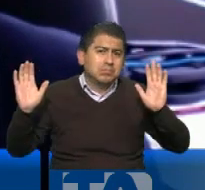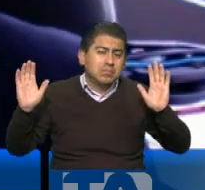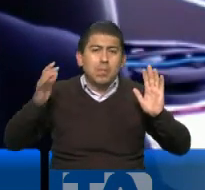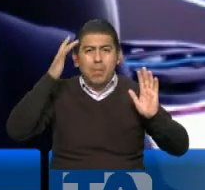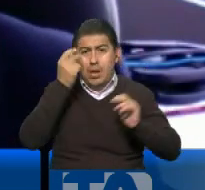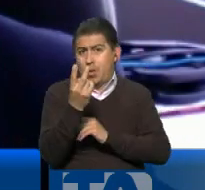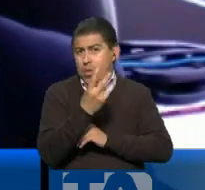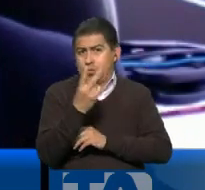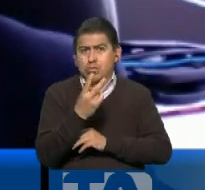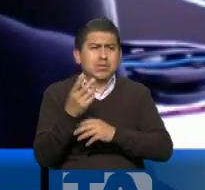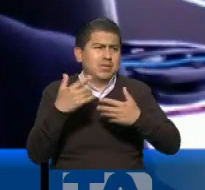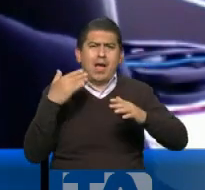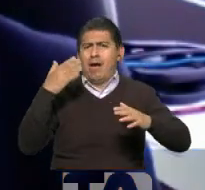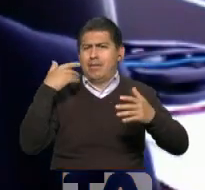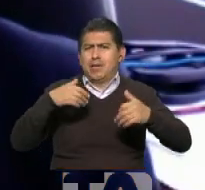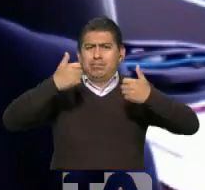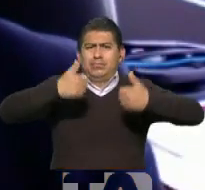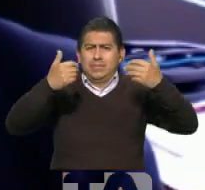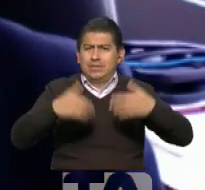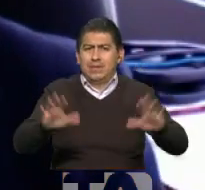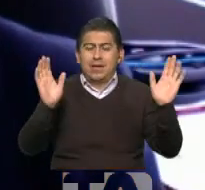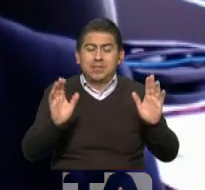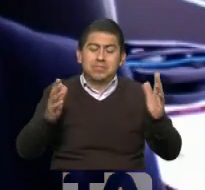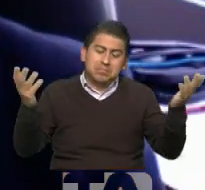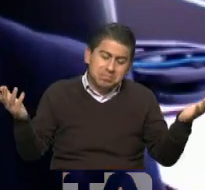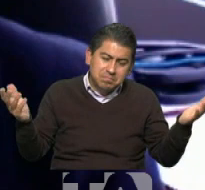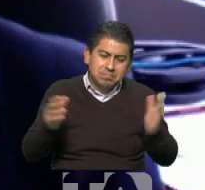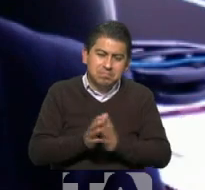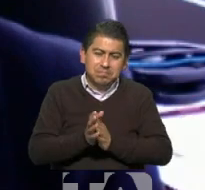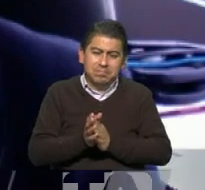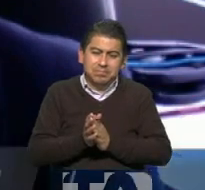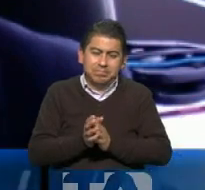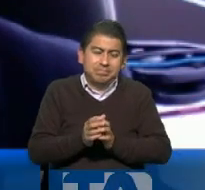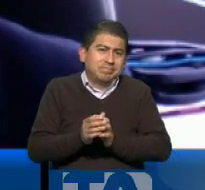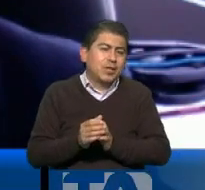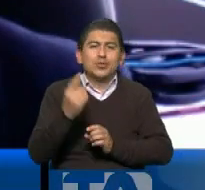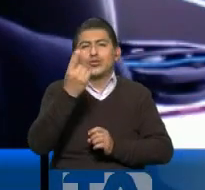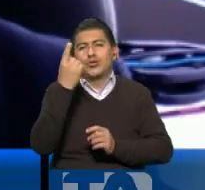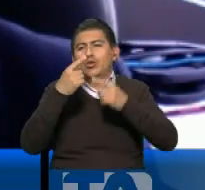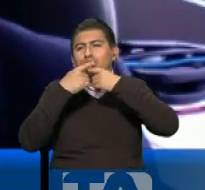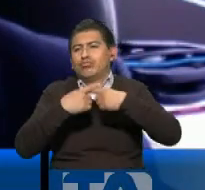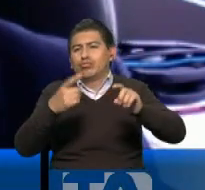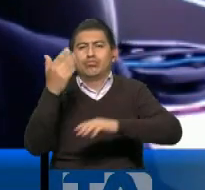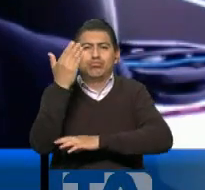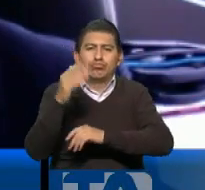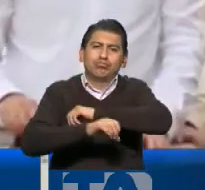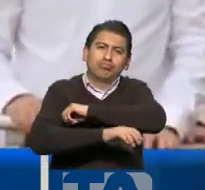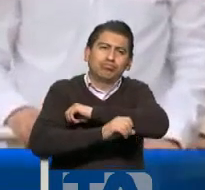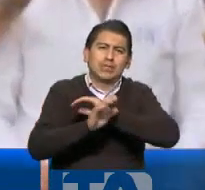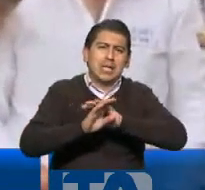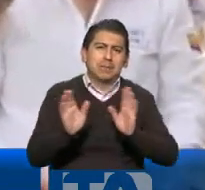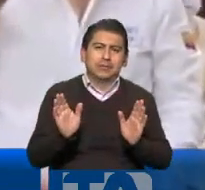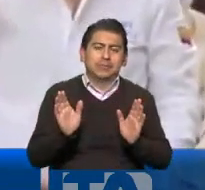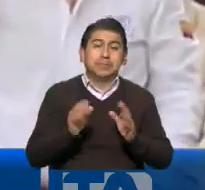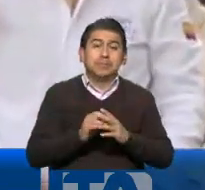los candidatos están en campaña desde hace mucho tiempo. Lo único que les afecta es ya la promoción pagada en radio, prensa, televisión.